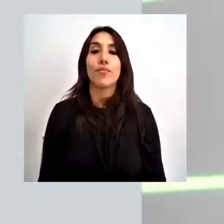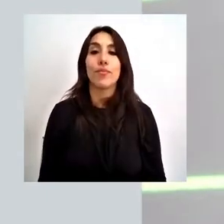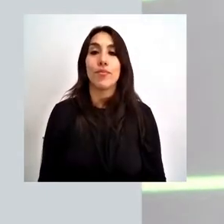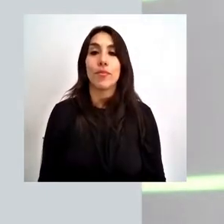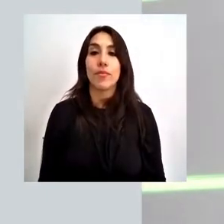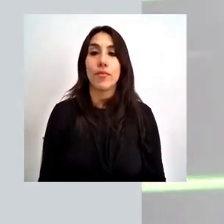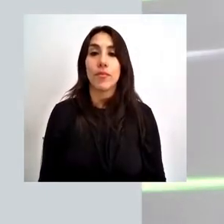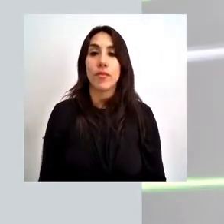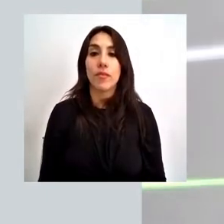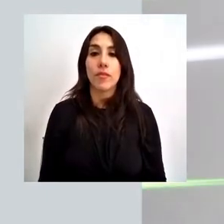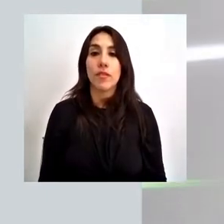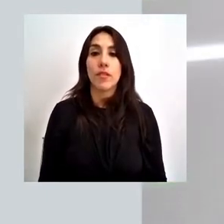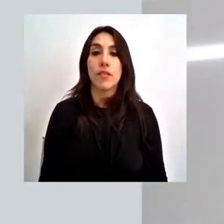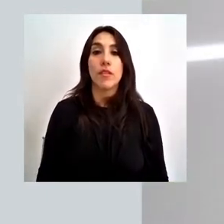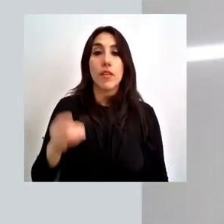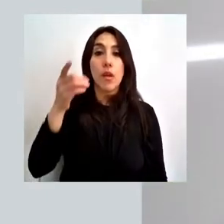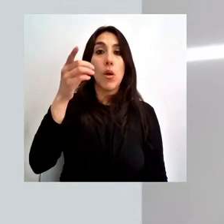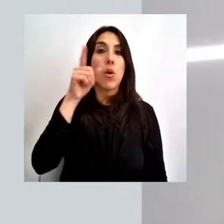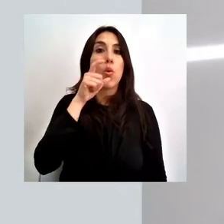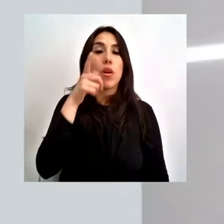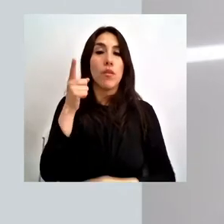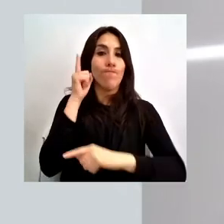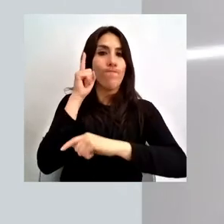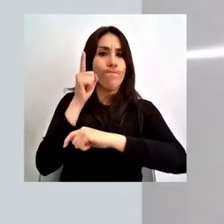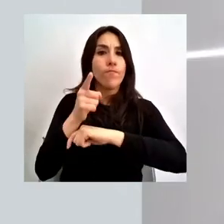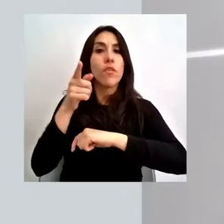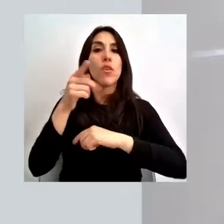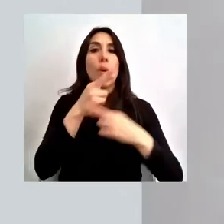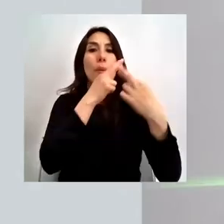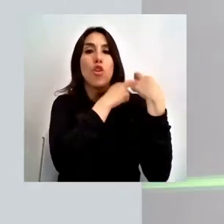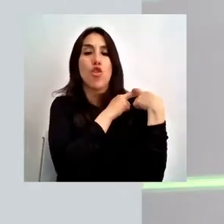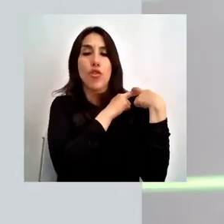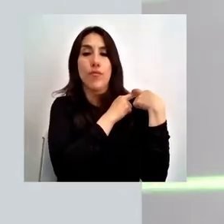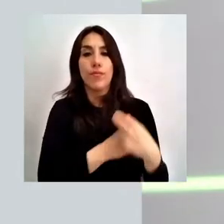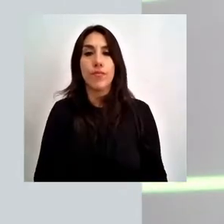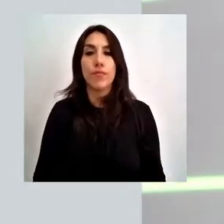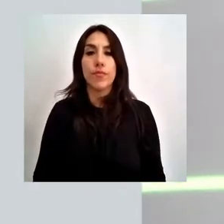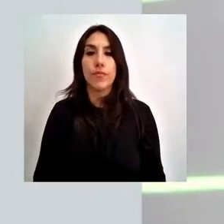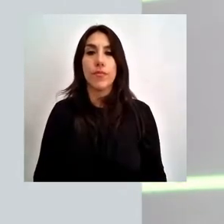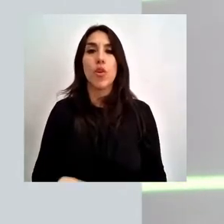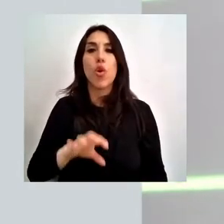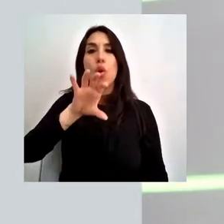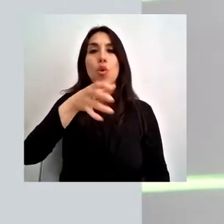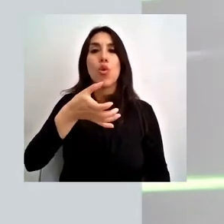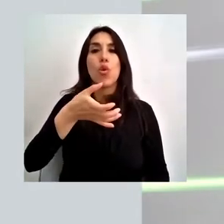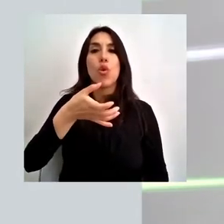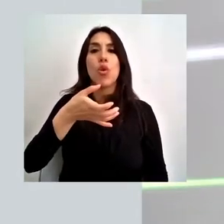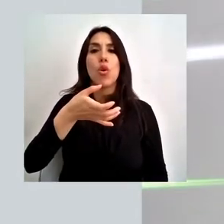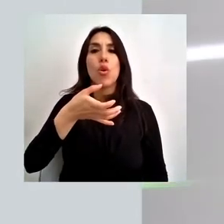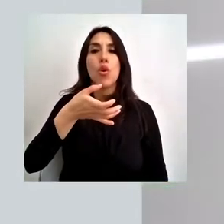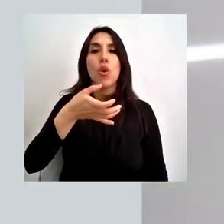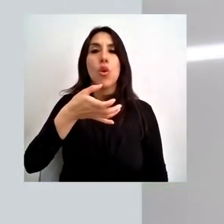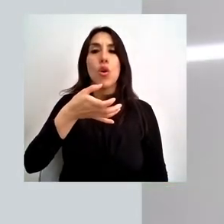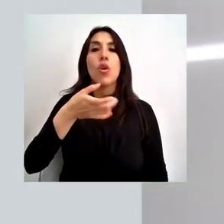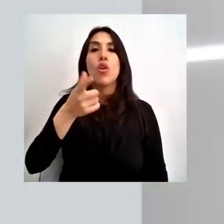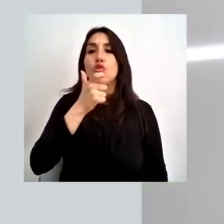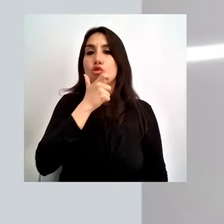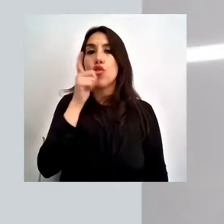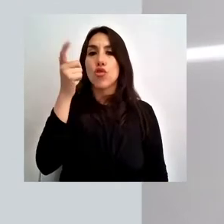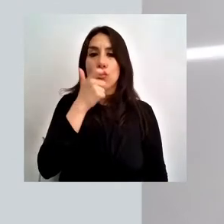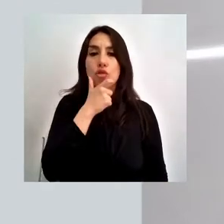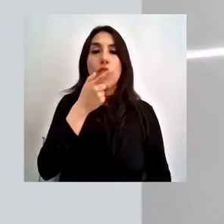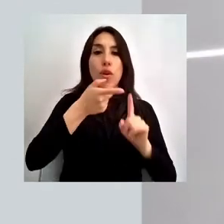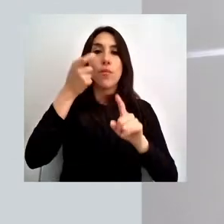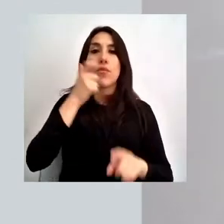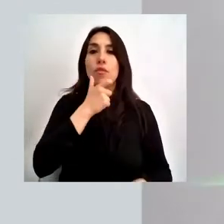obe quien es fundadora de cuerpos space space es el único